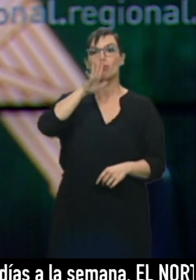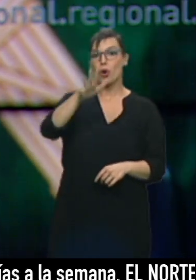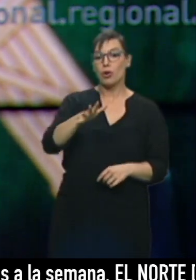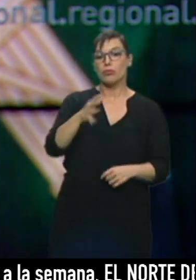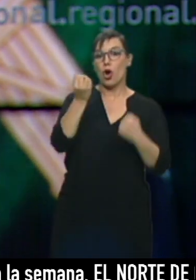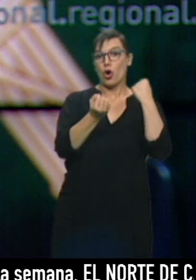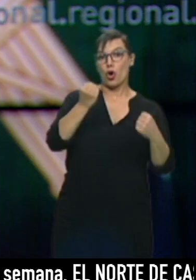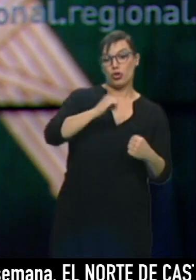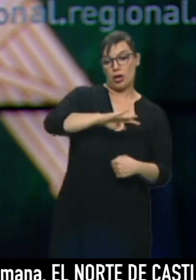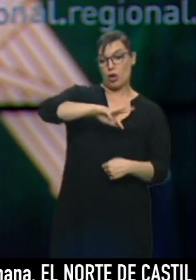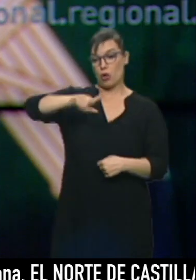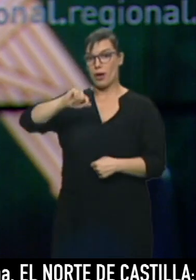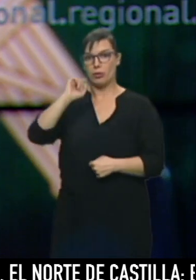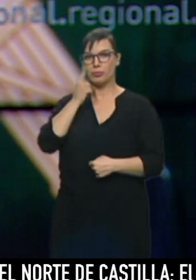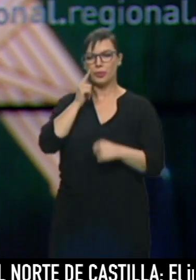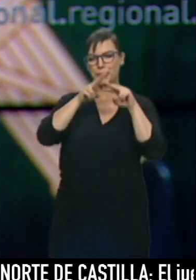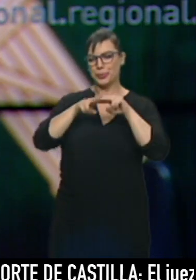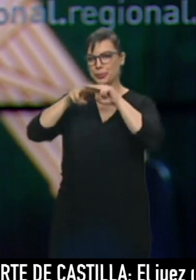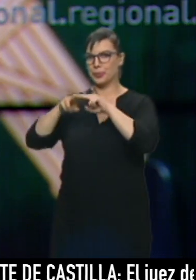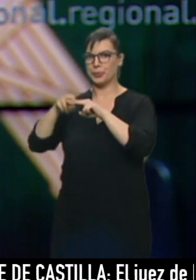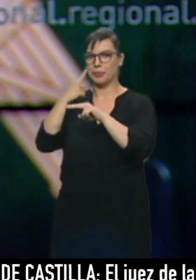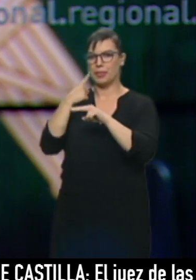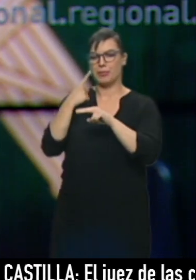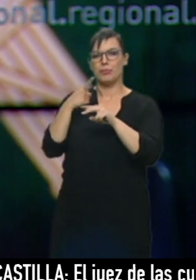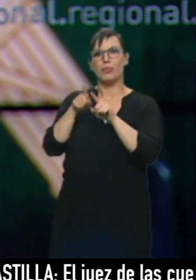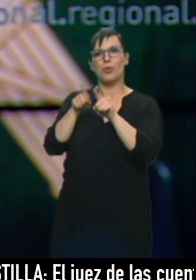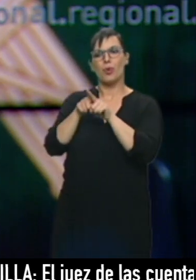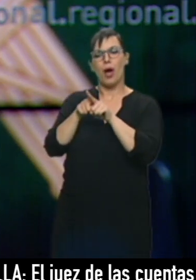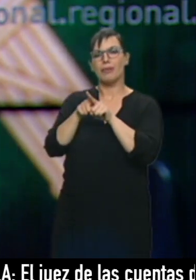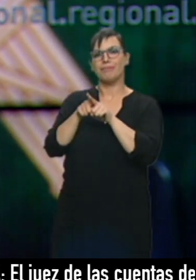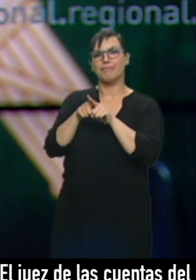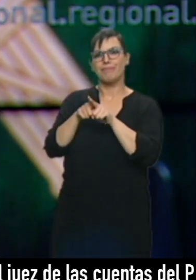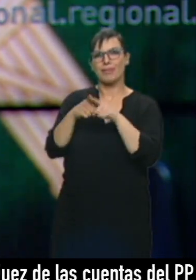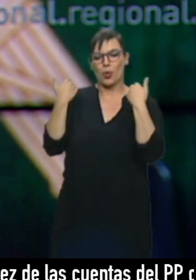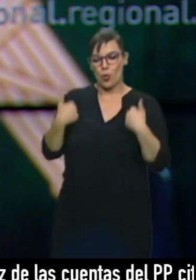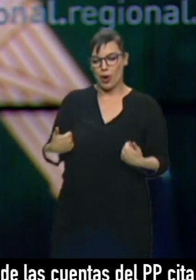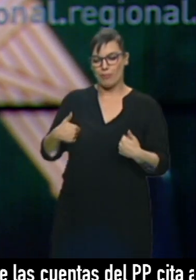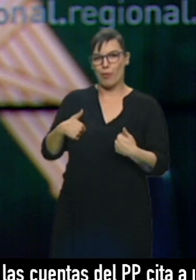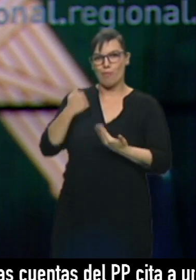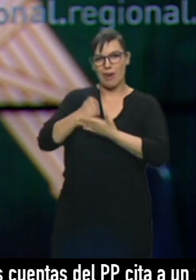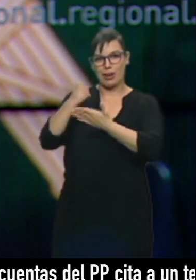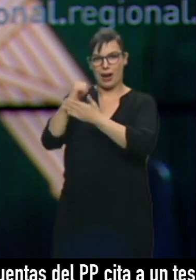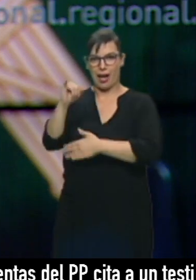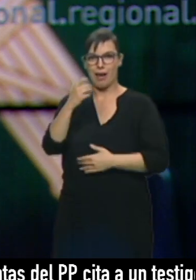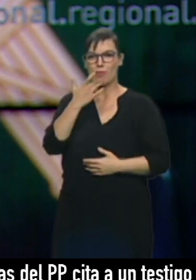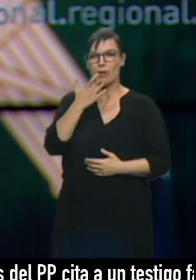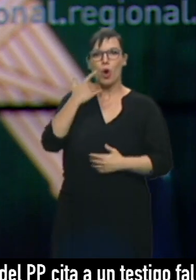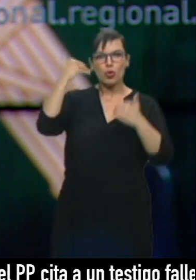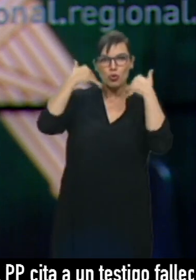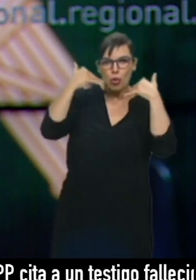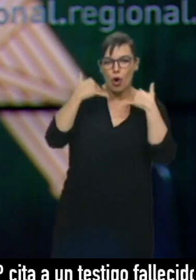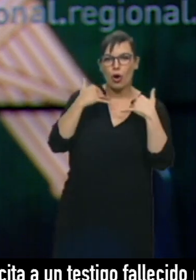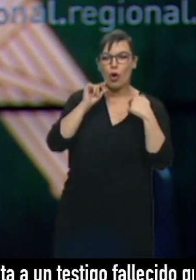robados que aparecieron en un garaje comunitario de Valladolid. Esos restos biológicos pueden ser, por ejemplo, sudor o saliva. Pistas